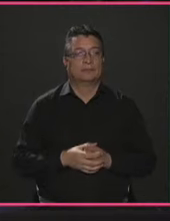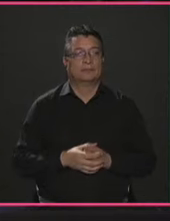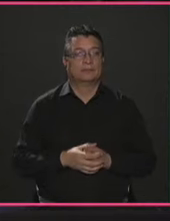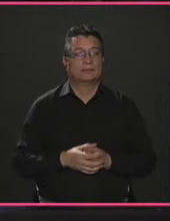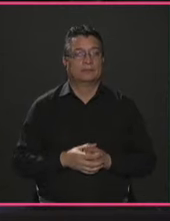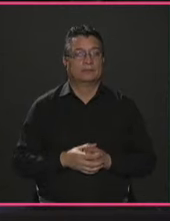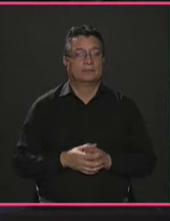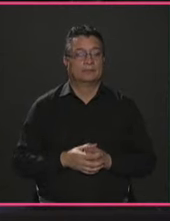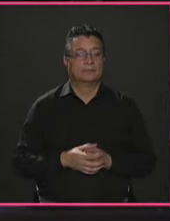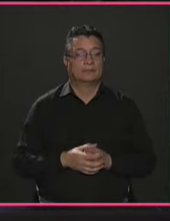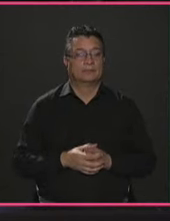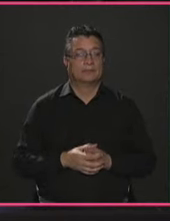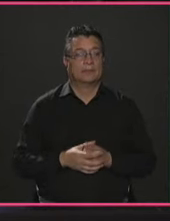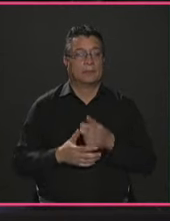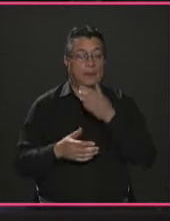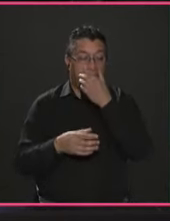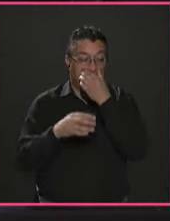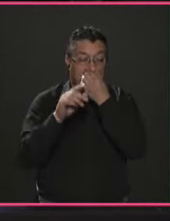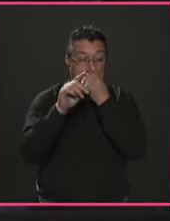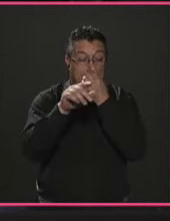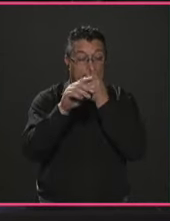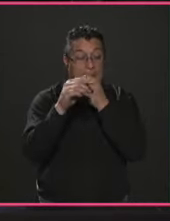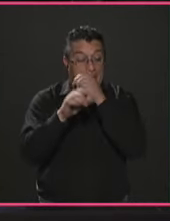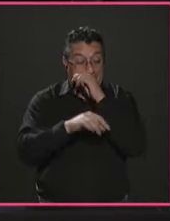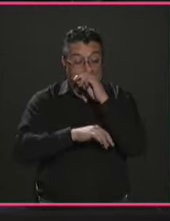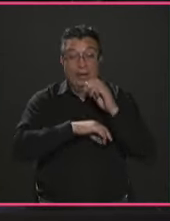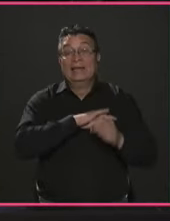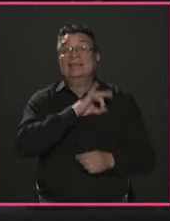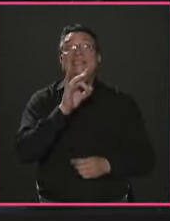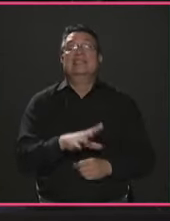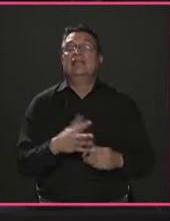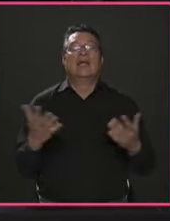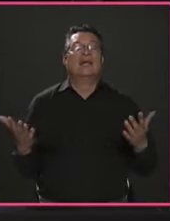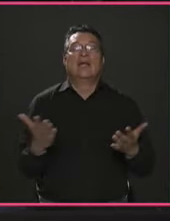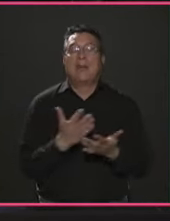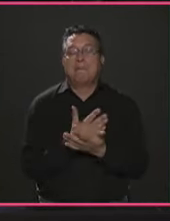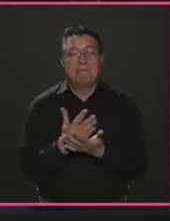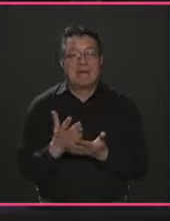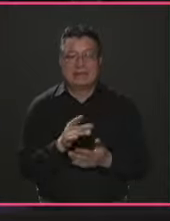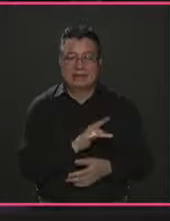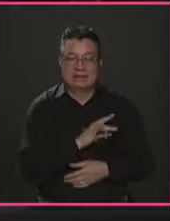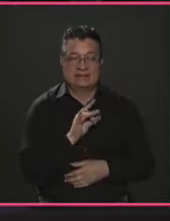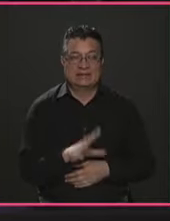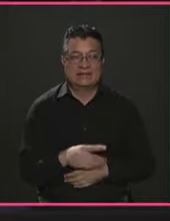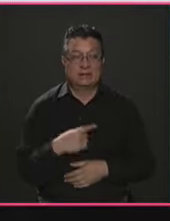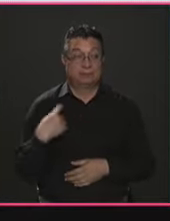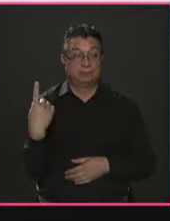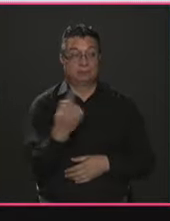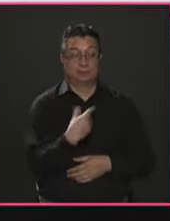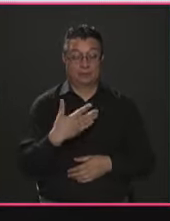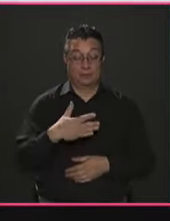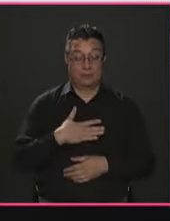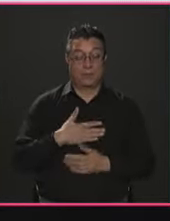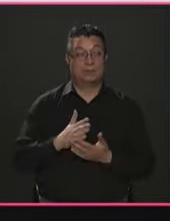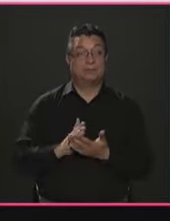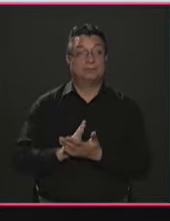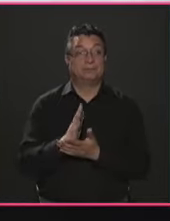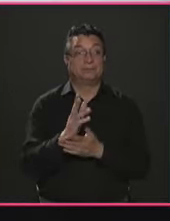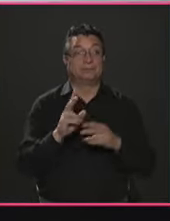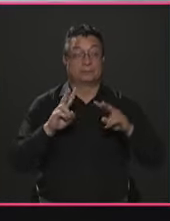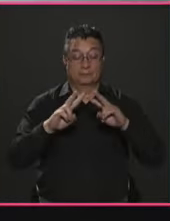aplicaciones y en Chile qué pasa en Chile nosotros comenzamos a hacer